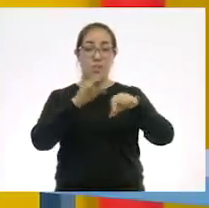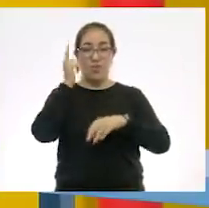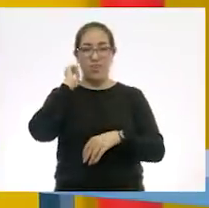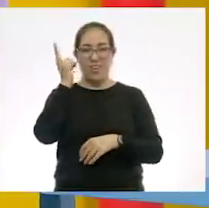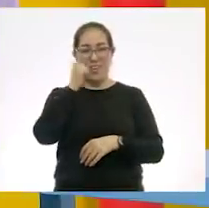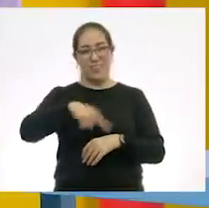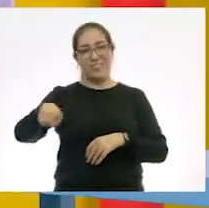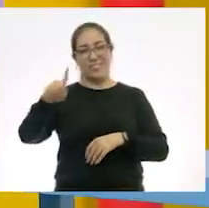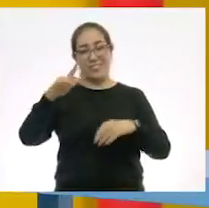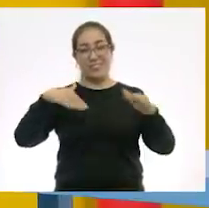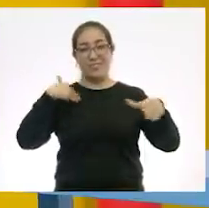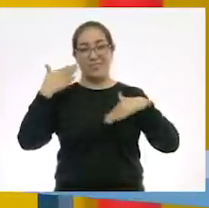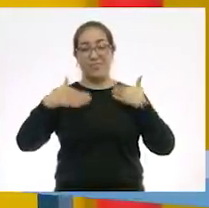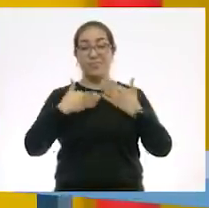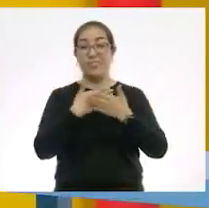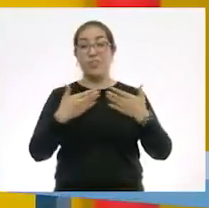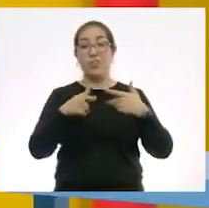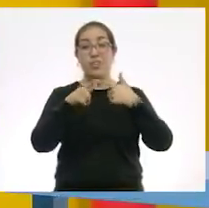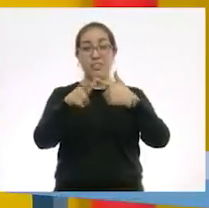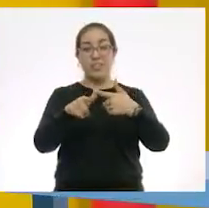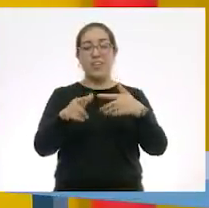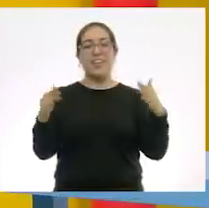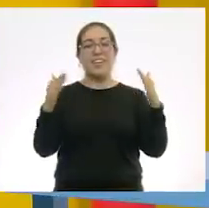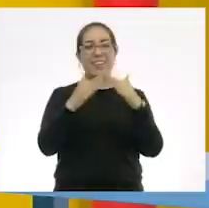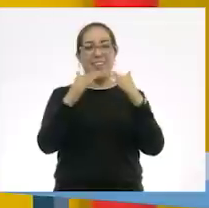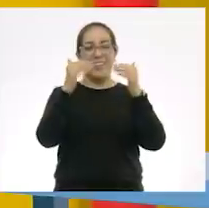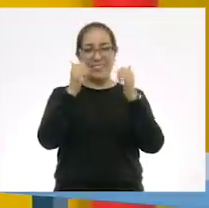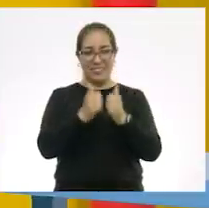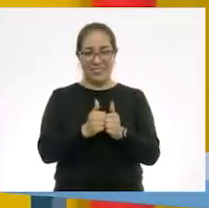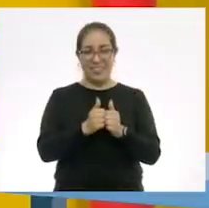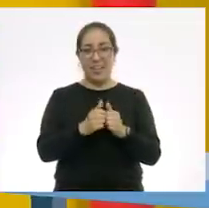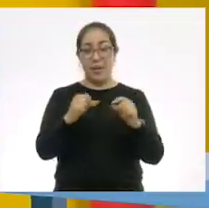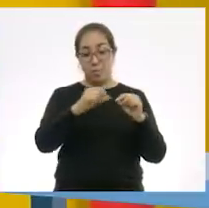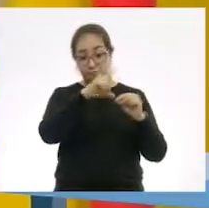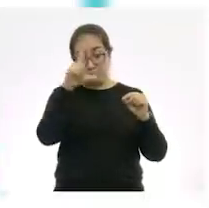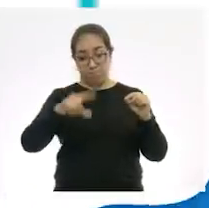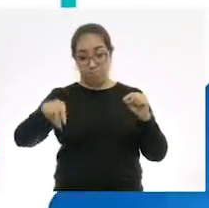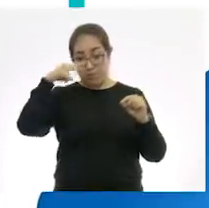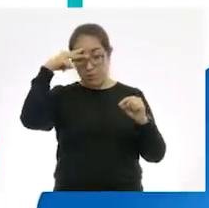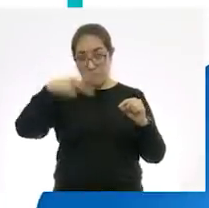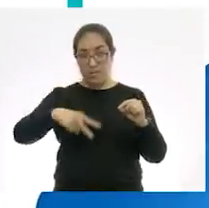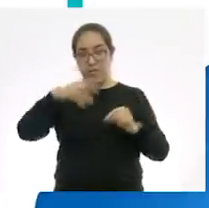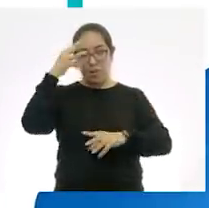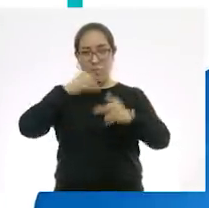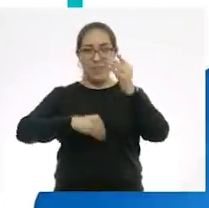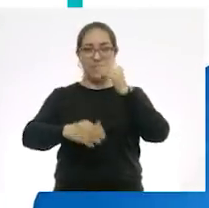como nosotros. Y continuamos con Aprendiendo a Amar a México.